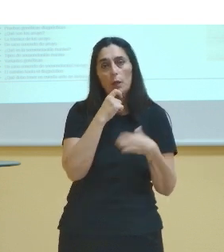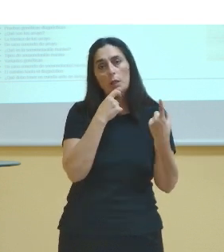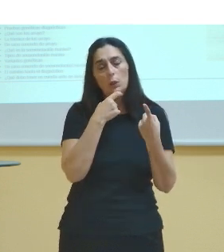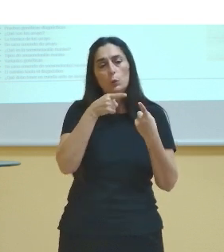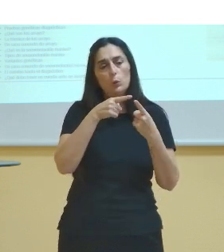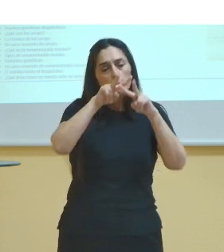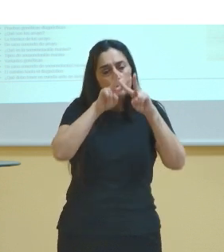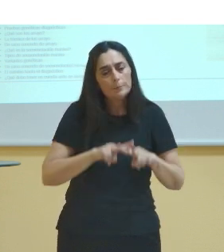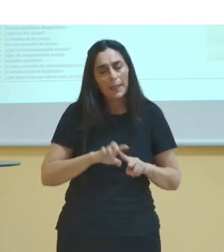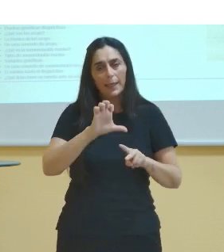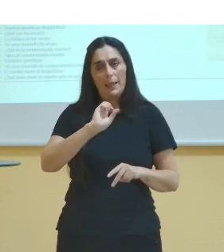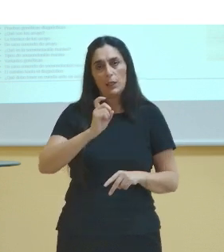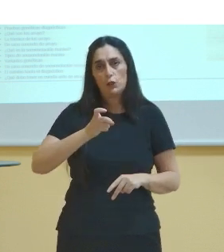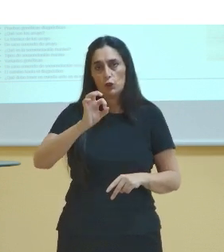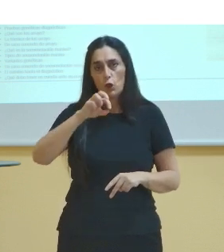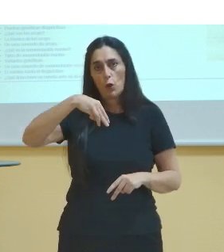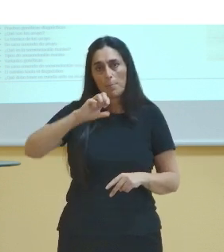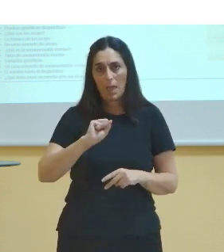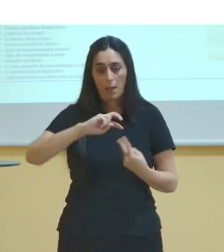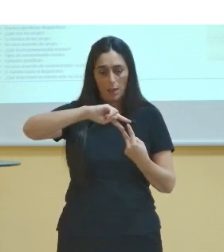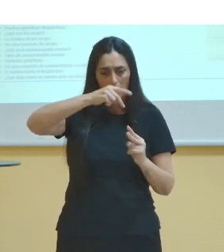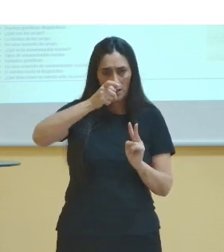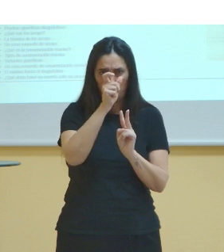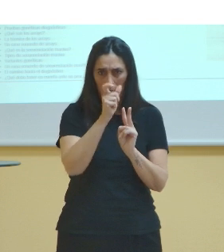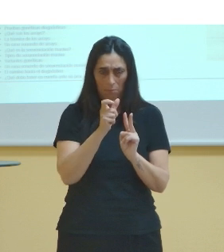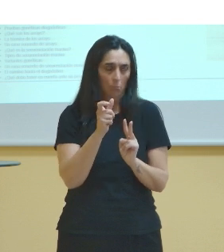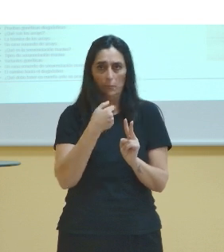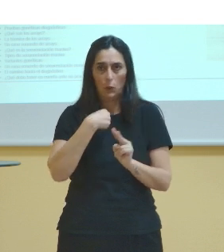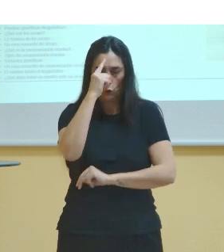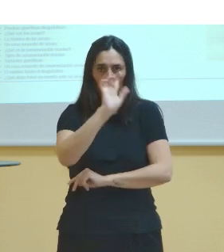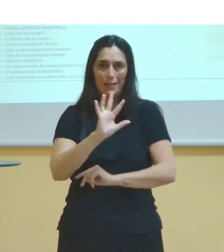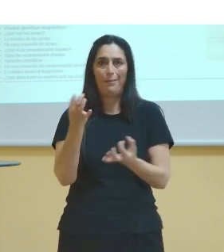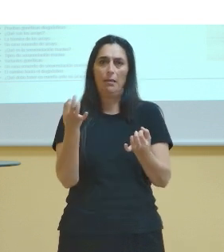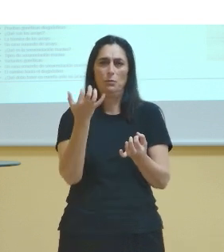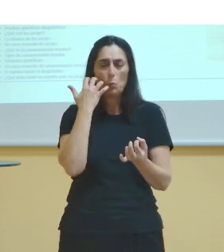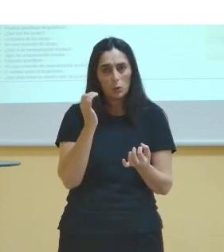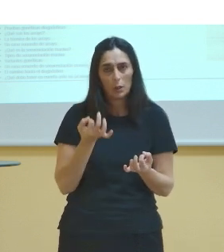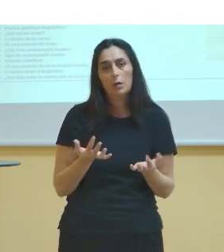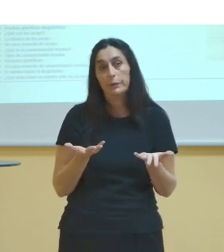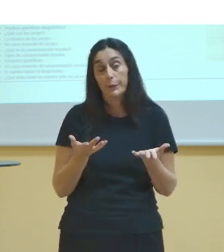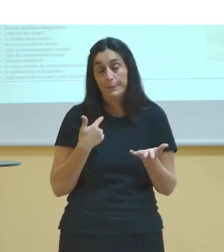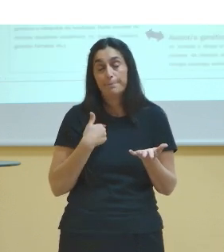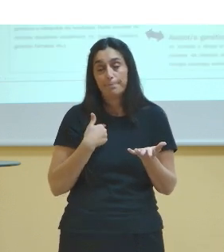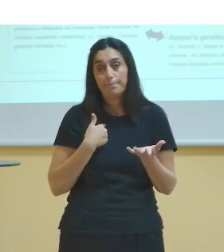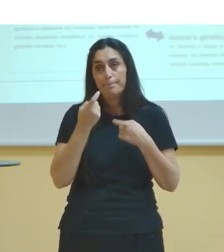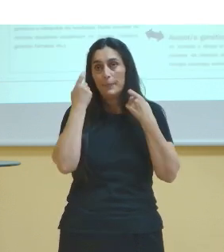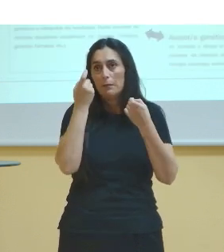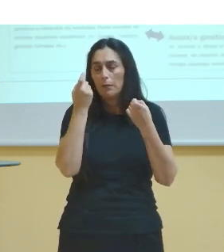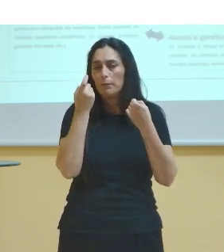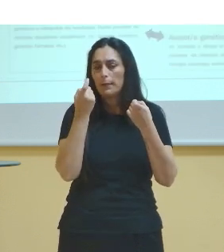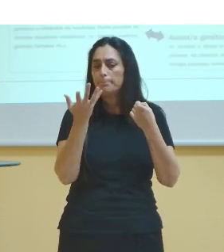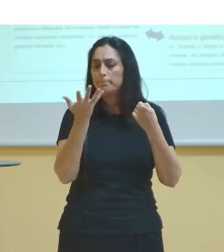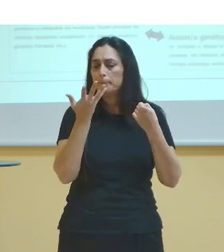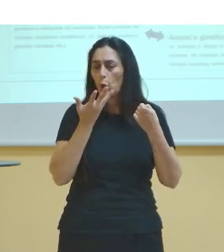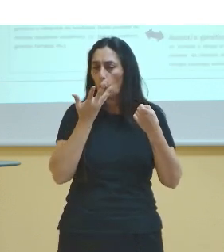un exoma. Y claro, no sabes lo que es un exoma, esto es muy raro, ¿no? Entonces tenemos que intentar conocer a